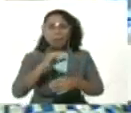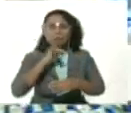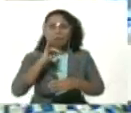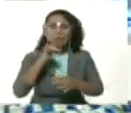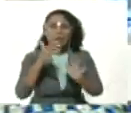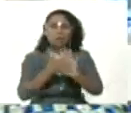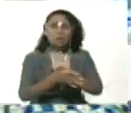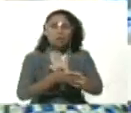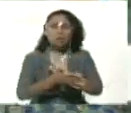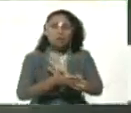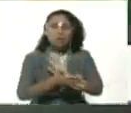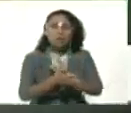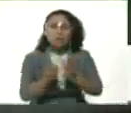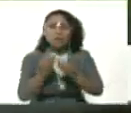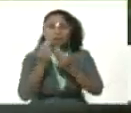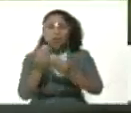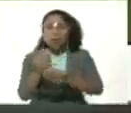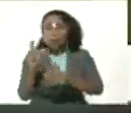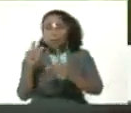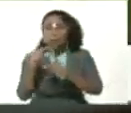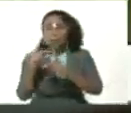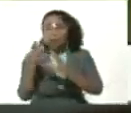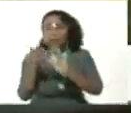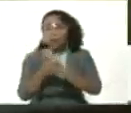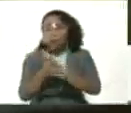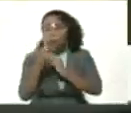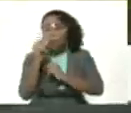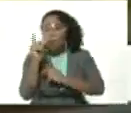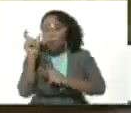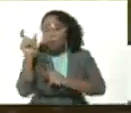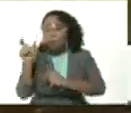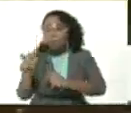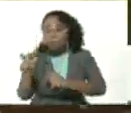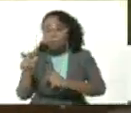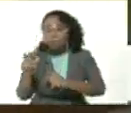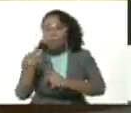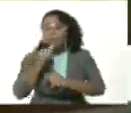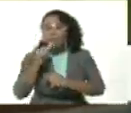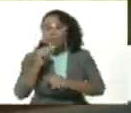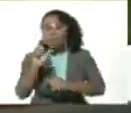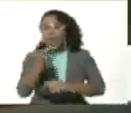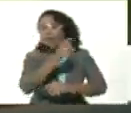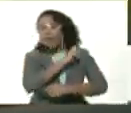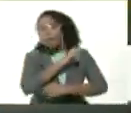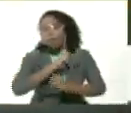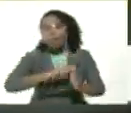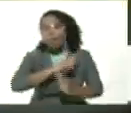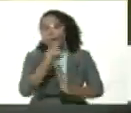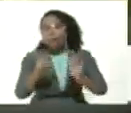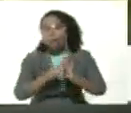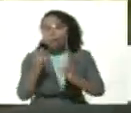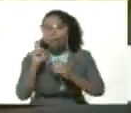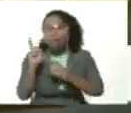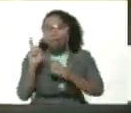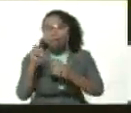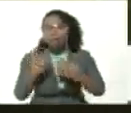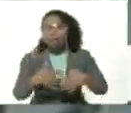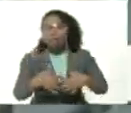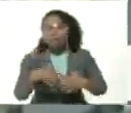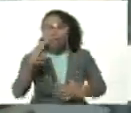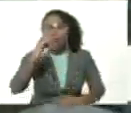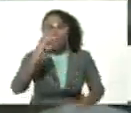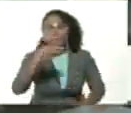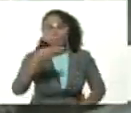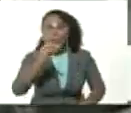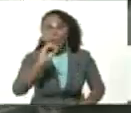le doy la palabra al compañero Francisco Rojas, quien es gerente general de la empresa Coposa.